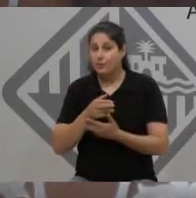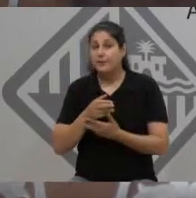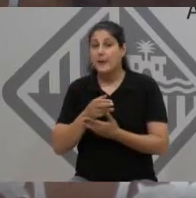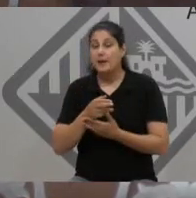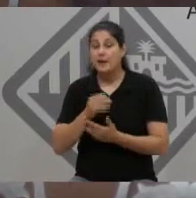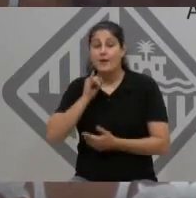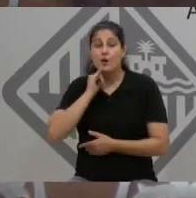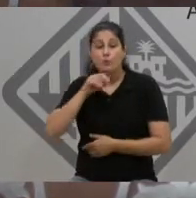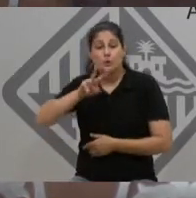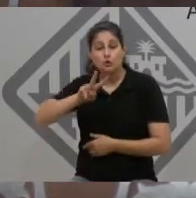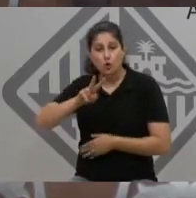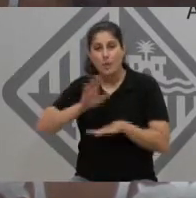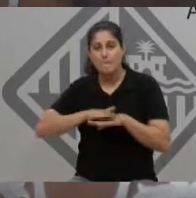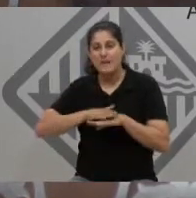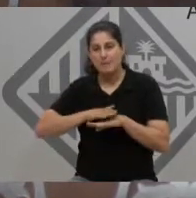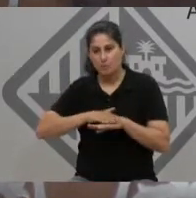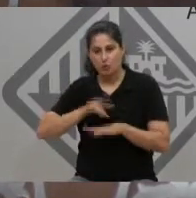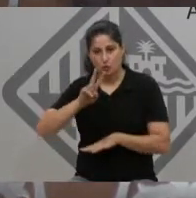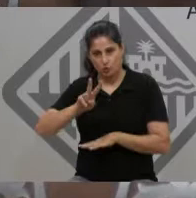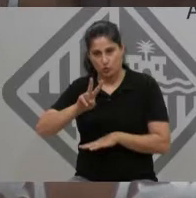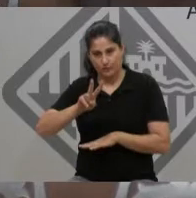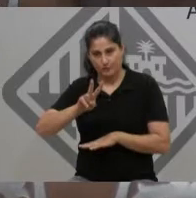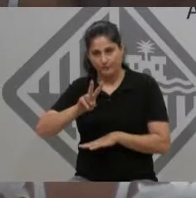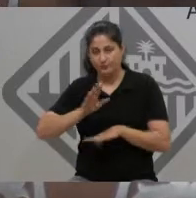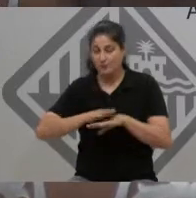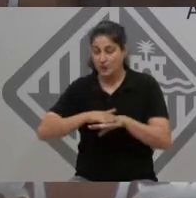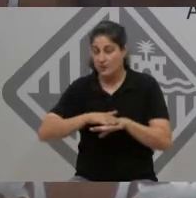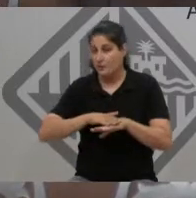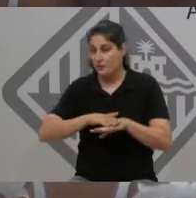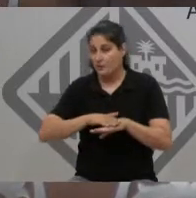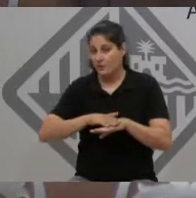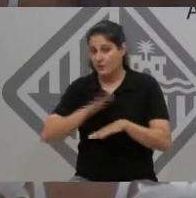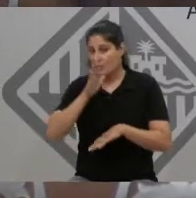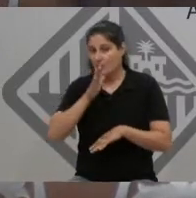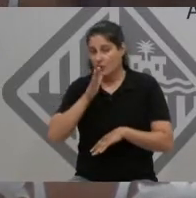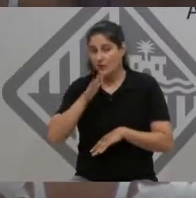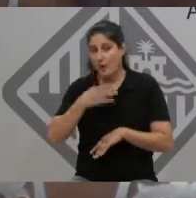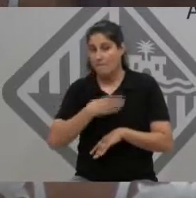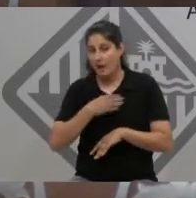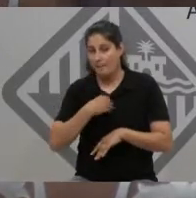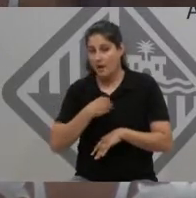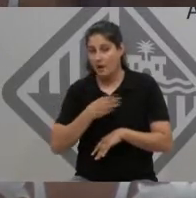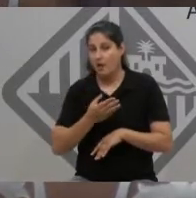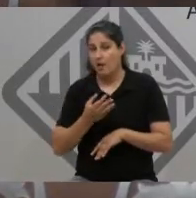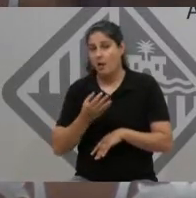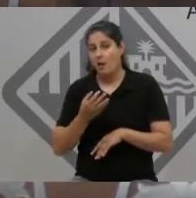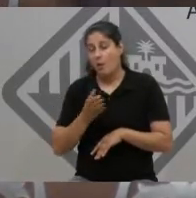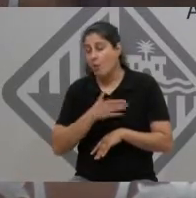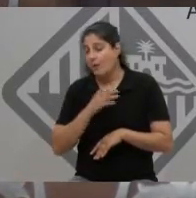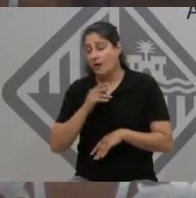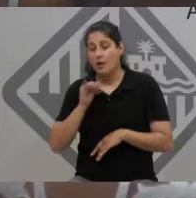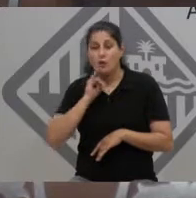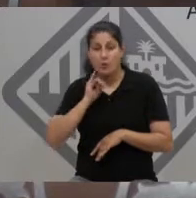dos lenguas cooficiales. Decimos como mínimo, en muchos documentos se podría incluir un tercero, un